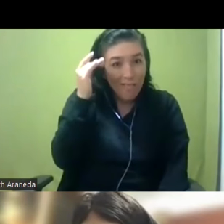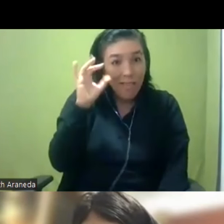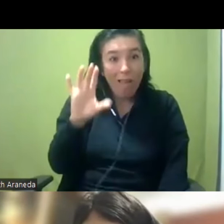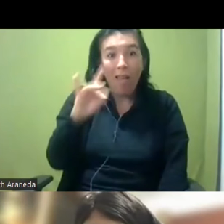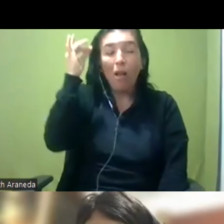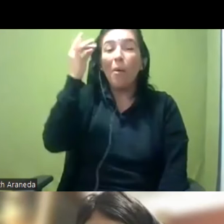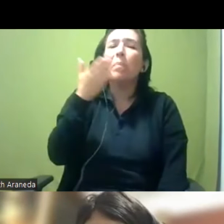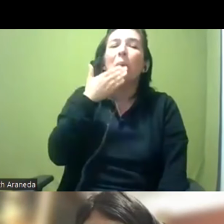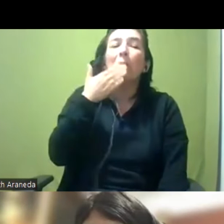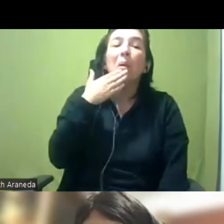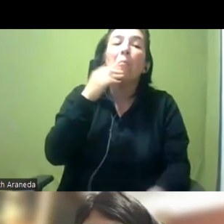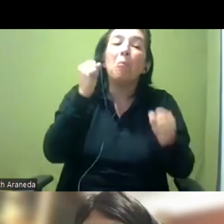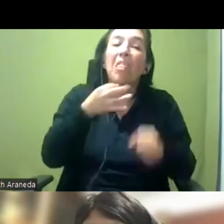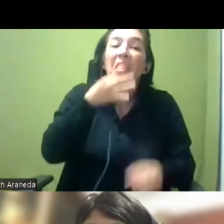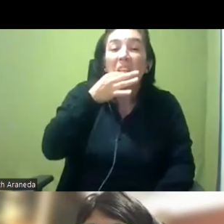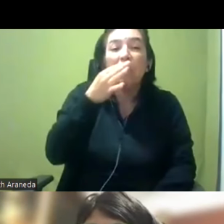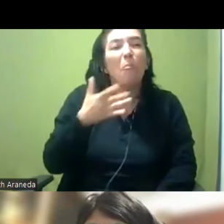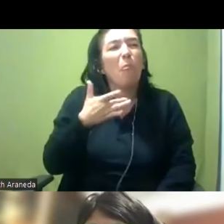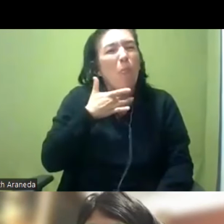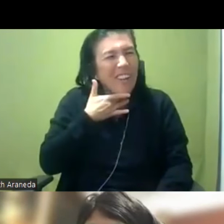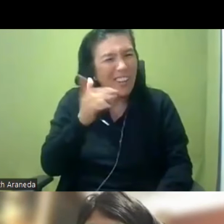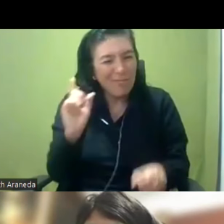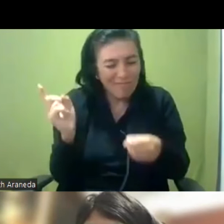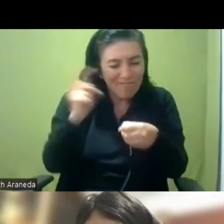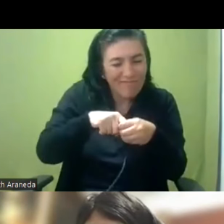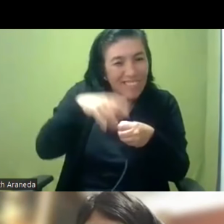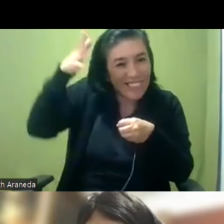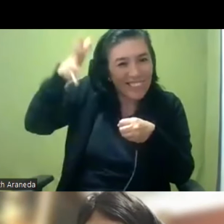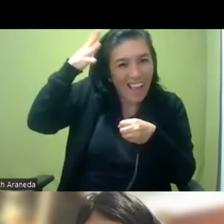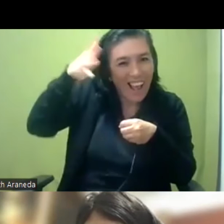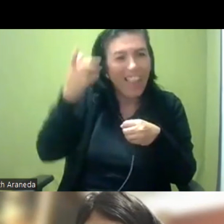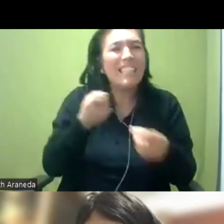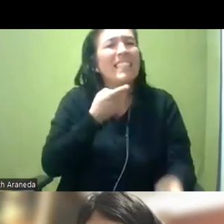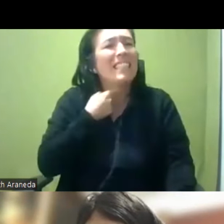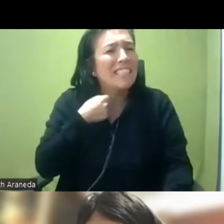esta charla, cuál fue su motivación.